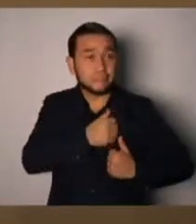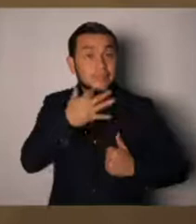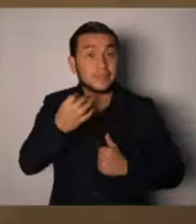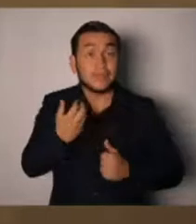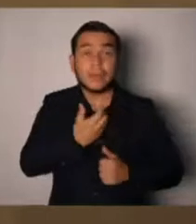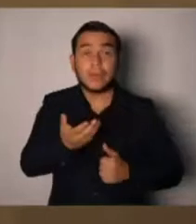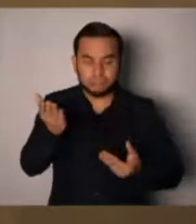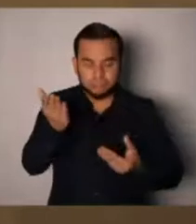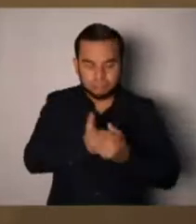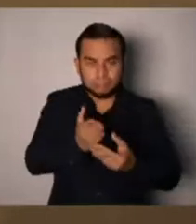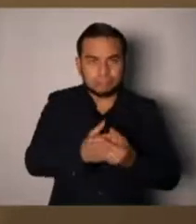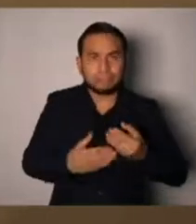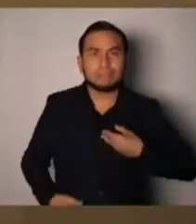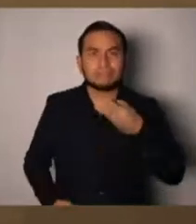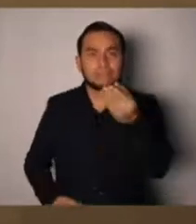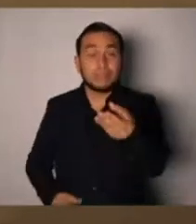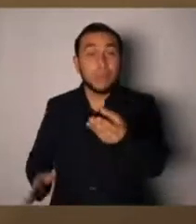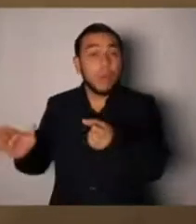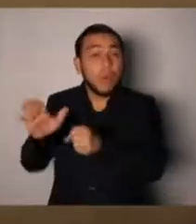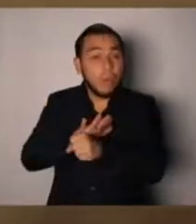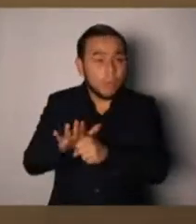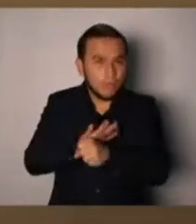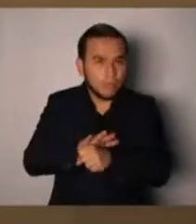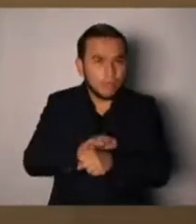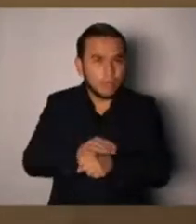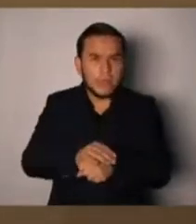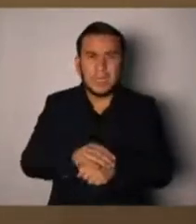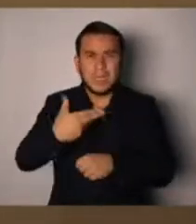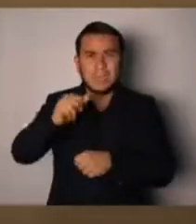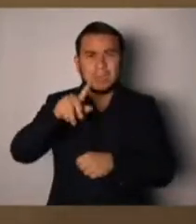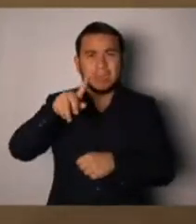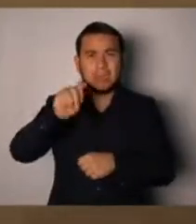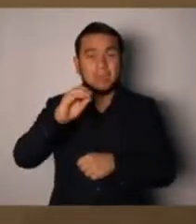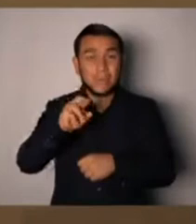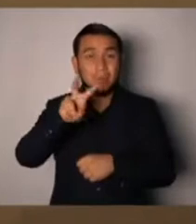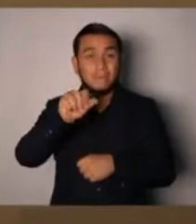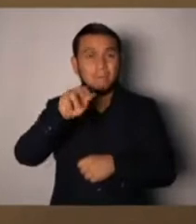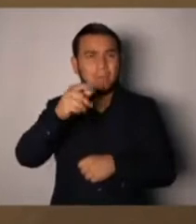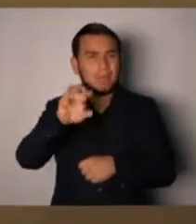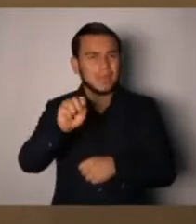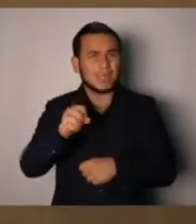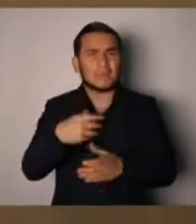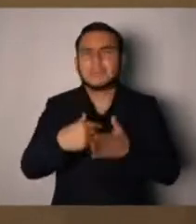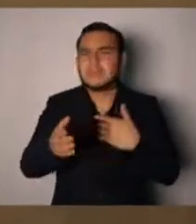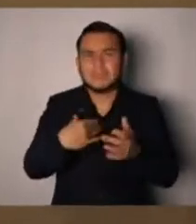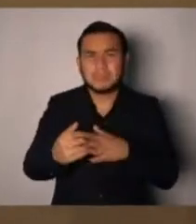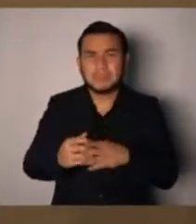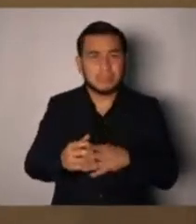todo lo que tengan todos nosotros no tenemos porque está para el chat o vargas oa sus amigos es más